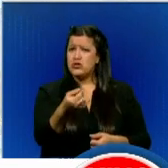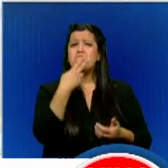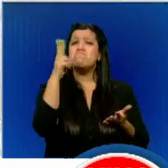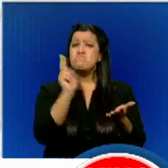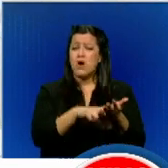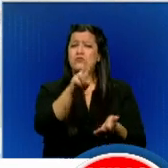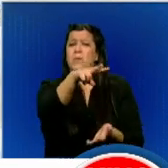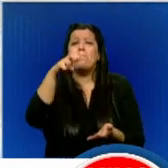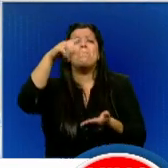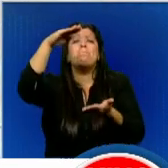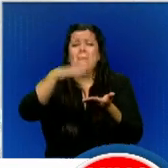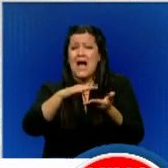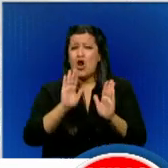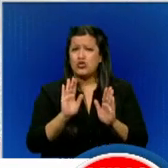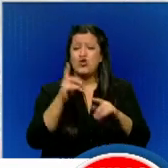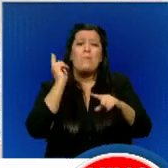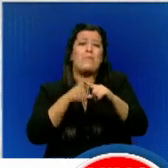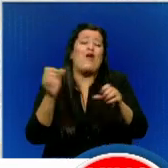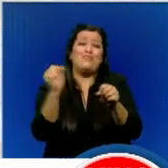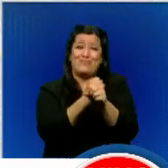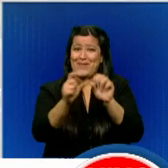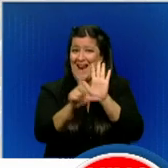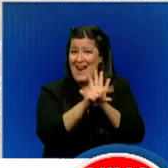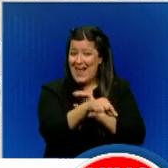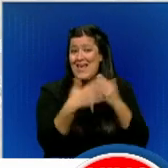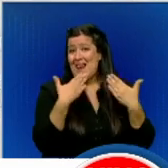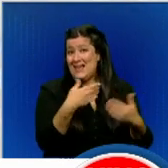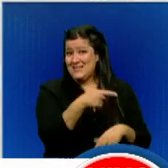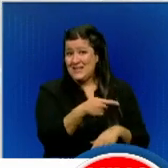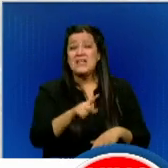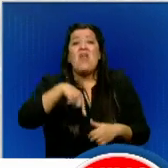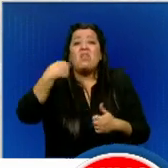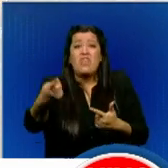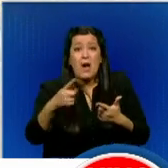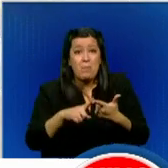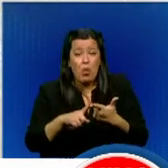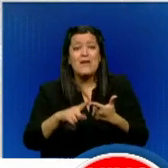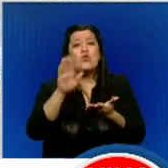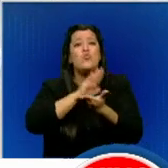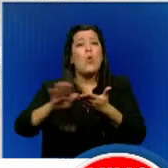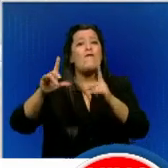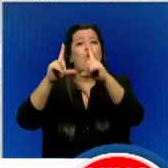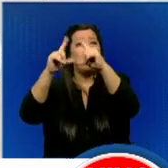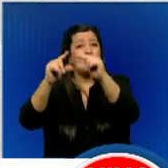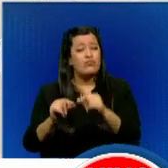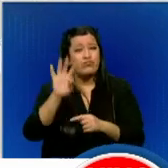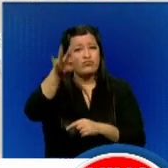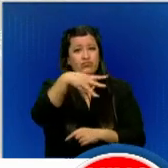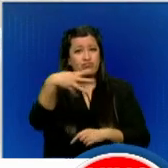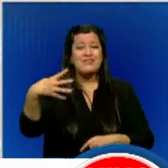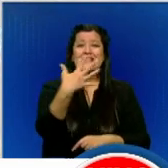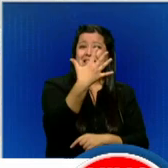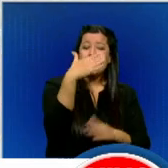impositiva a partir de la sanción de esta ley y luego con este nuevo monto de 5 y de